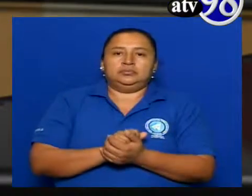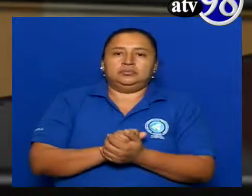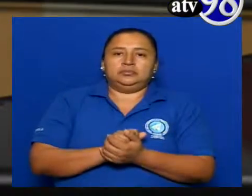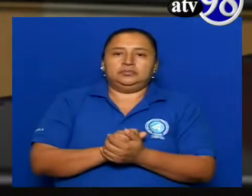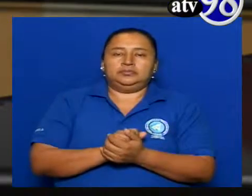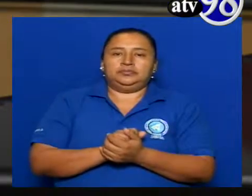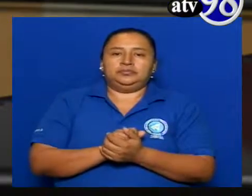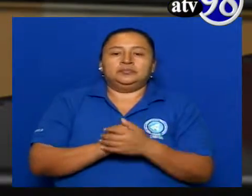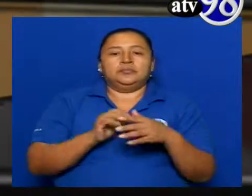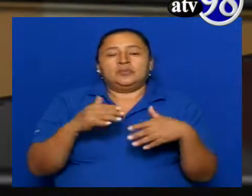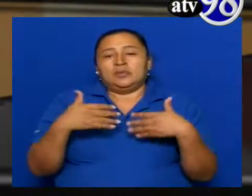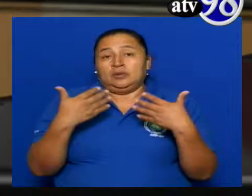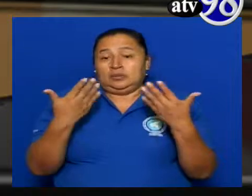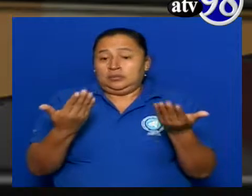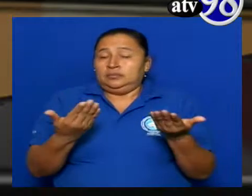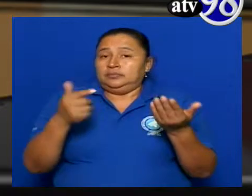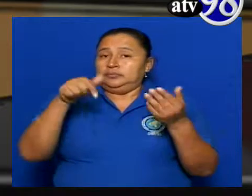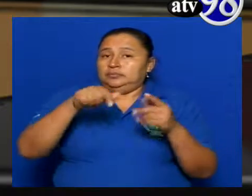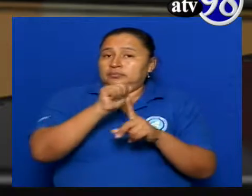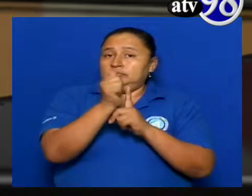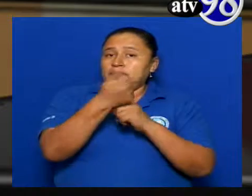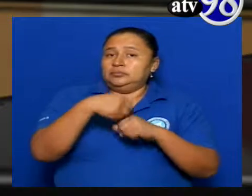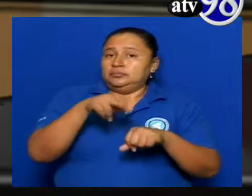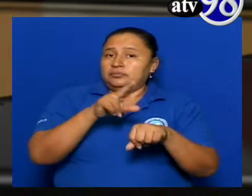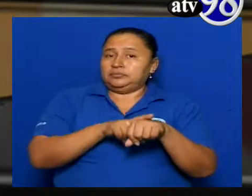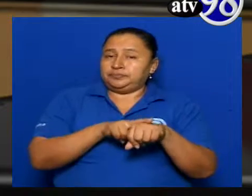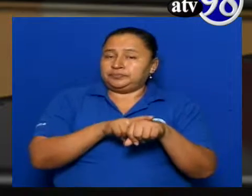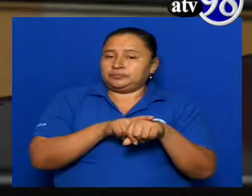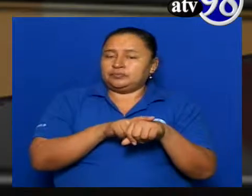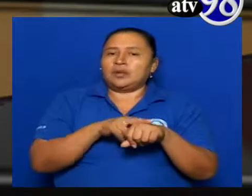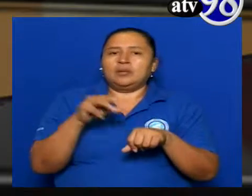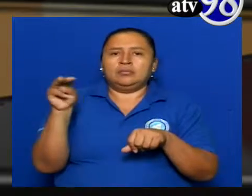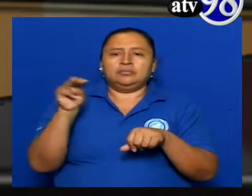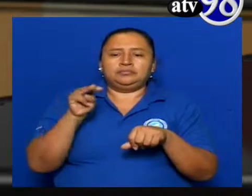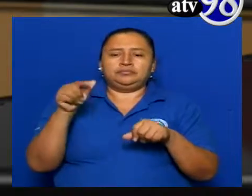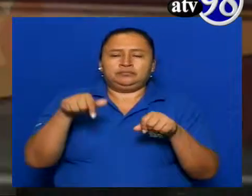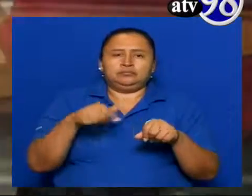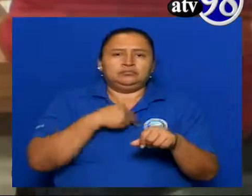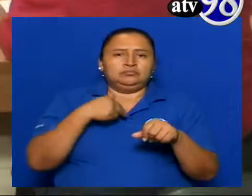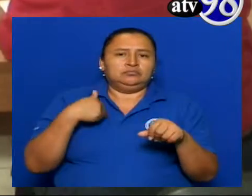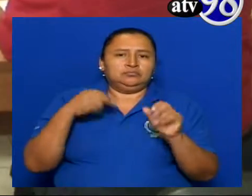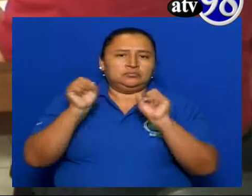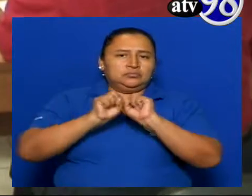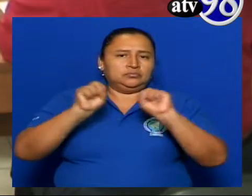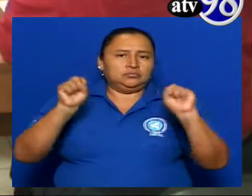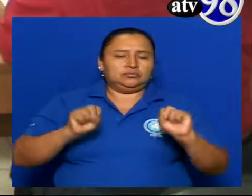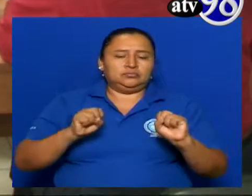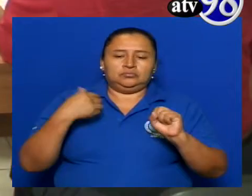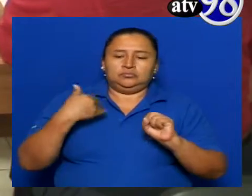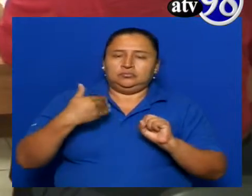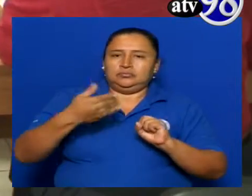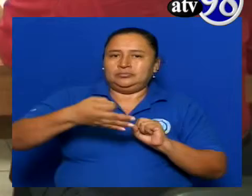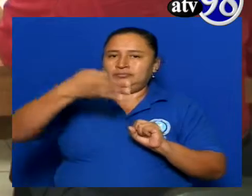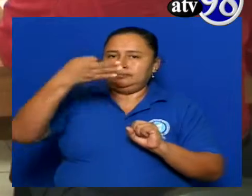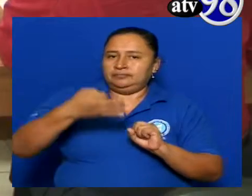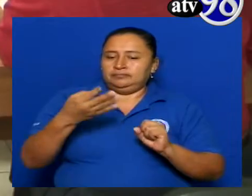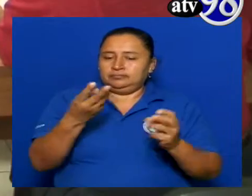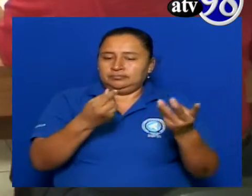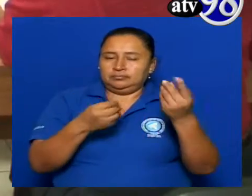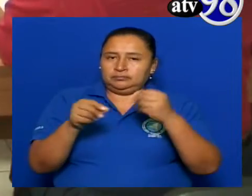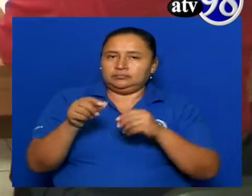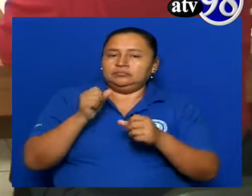En tanto, la Asamblea Nacional llevó a cabo este martes la capacitación denominada Proceso Disciplinario Administrativo